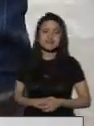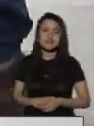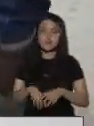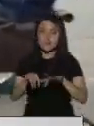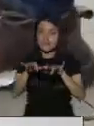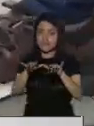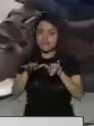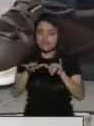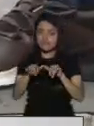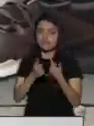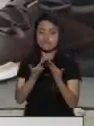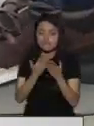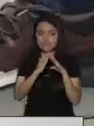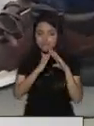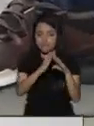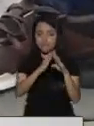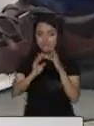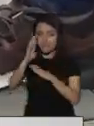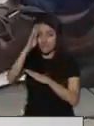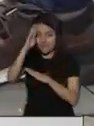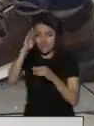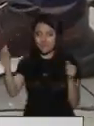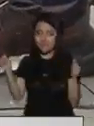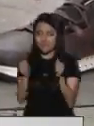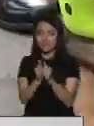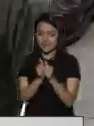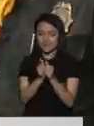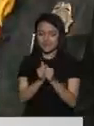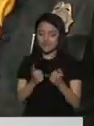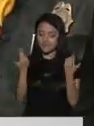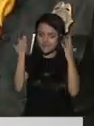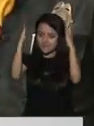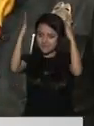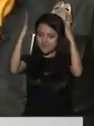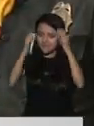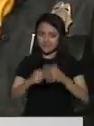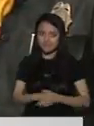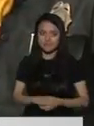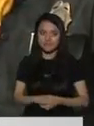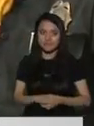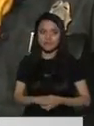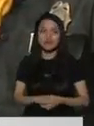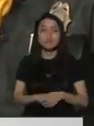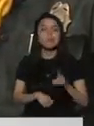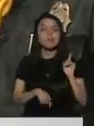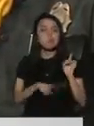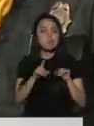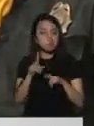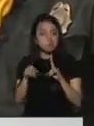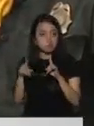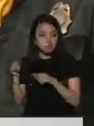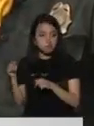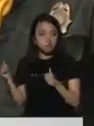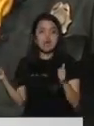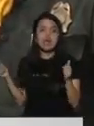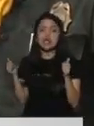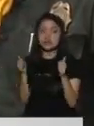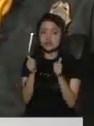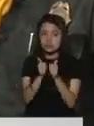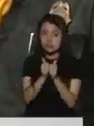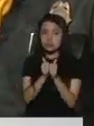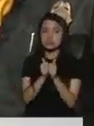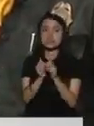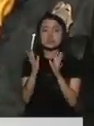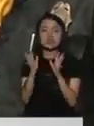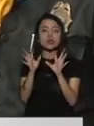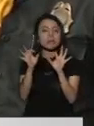de Seguridad acompañaron la ceremonia. Muchos de ellos han estado en erradicación, acompañando operaciones muy